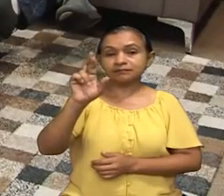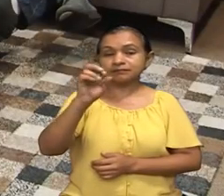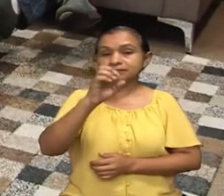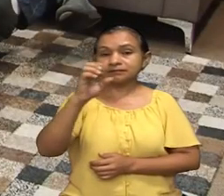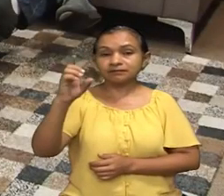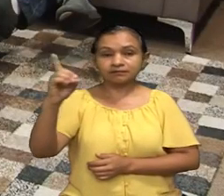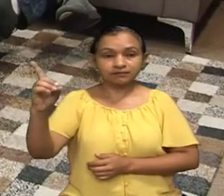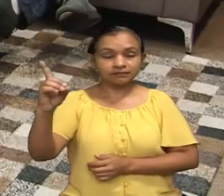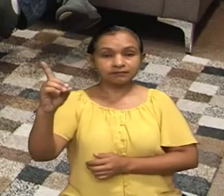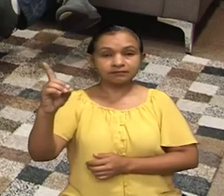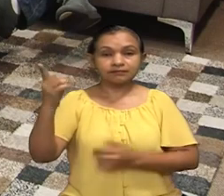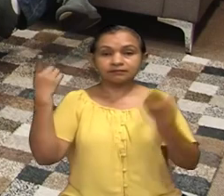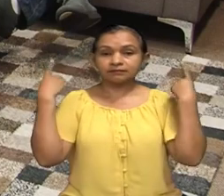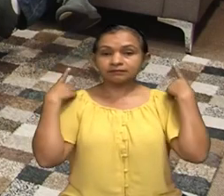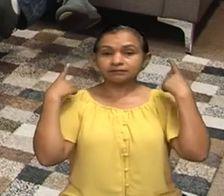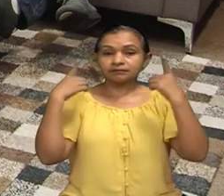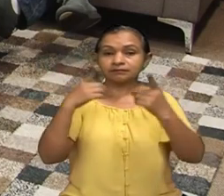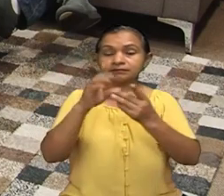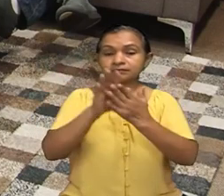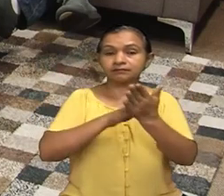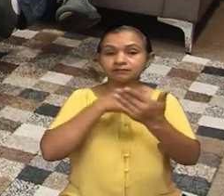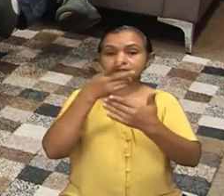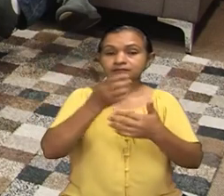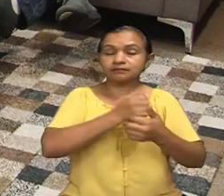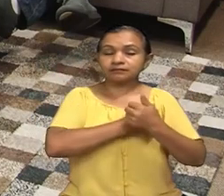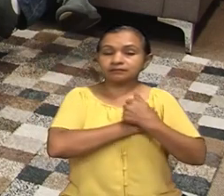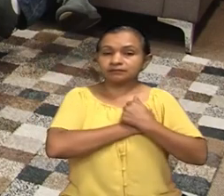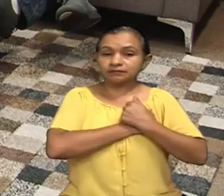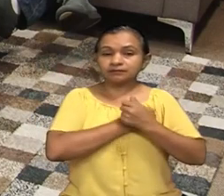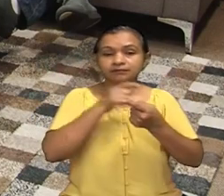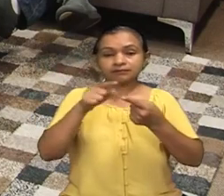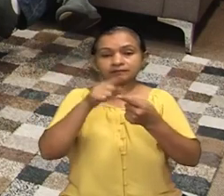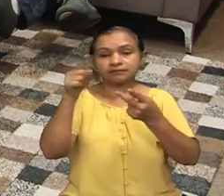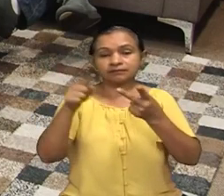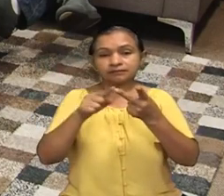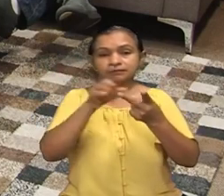programa Amor del Ministerio de la Familia, y también el diputado Carlos Emilio,